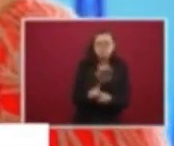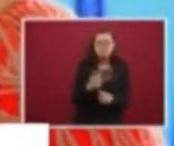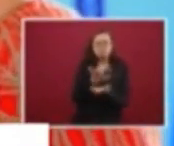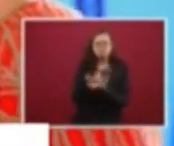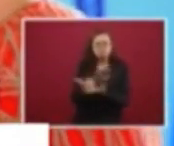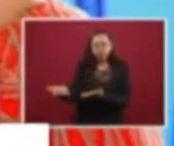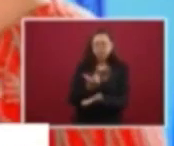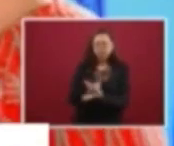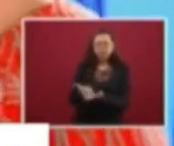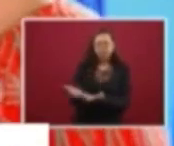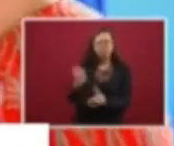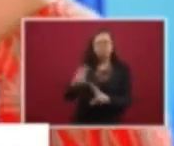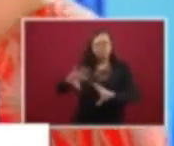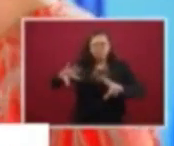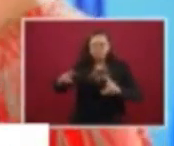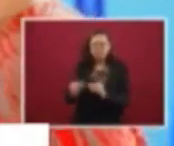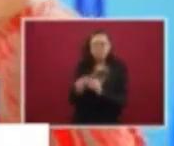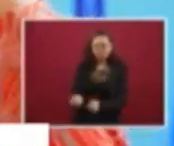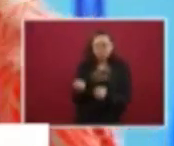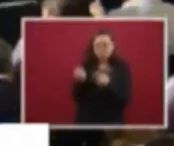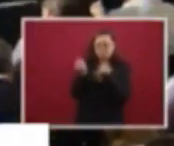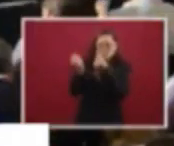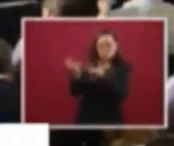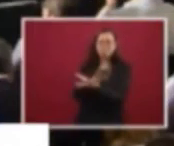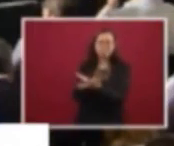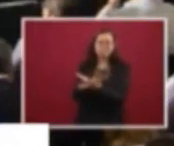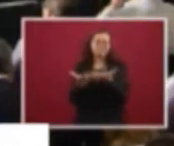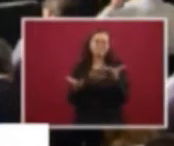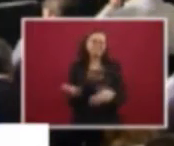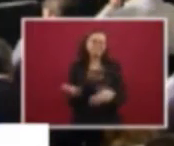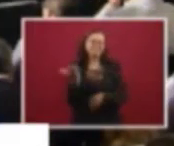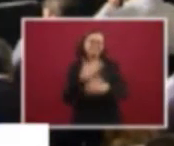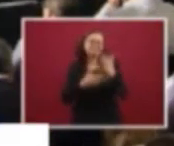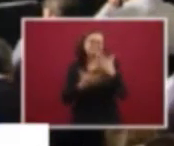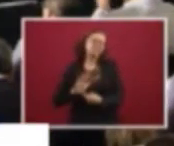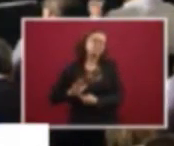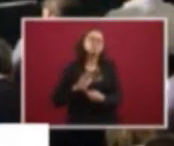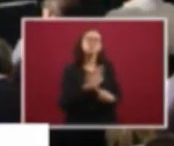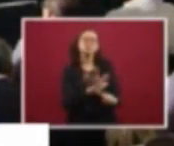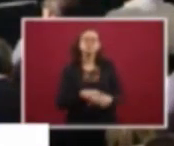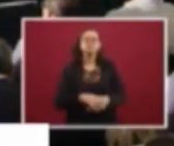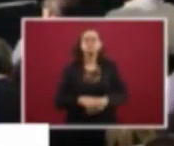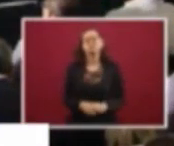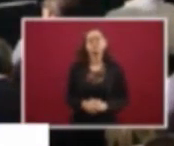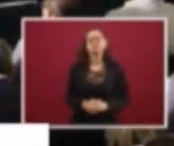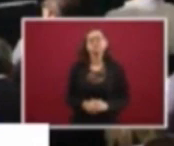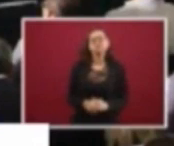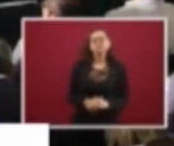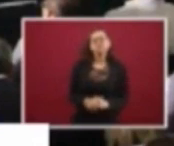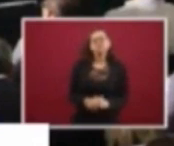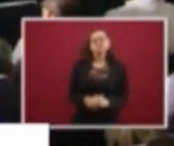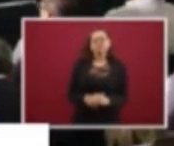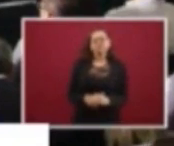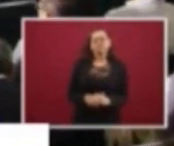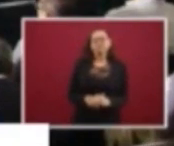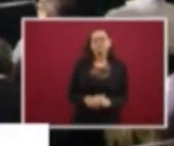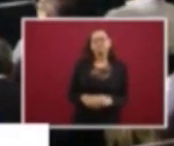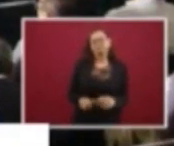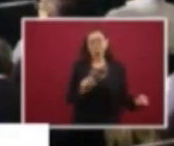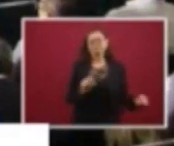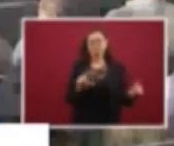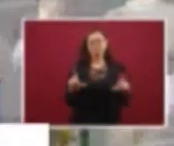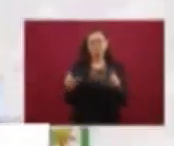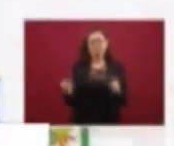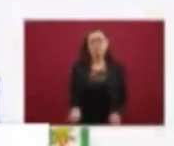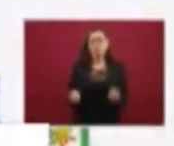decir, ¿cómo se resuelve ese punto? Perdona la pregunta, pero no, se me ocurrió. No, Pepe, históricamente lo que